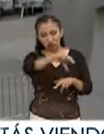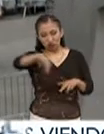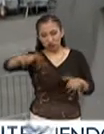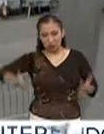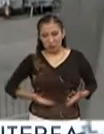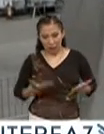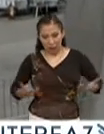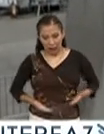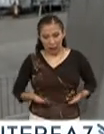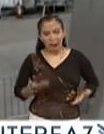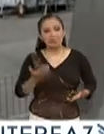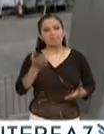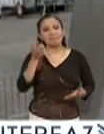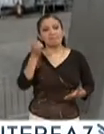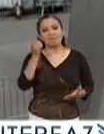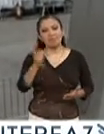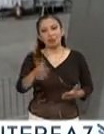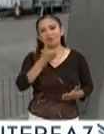parte de esta